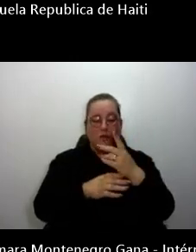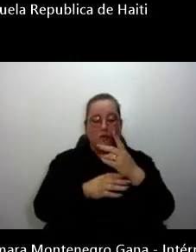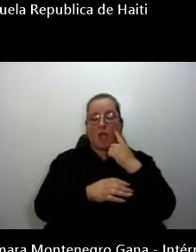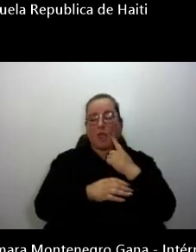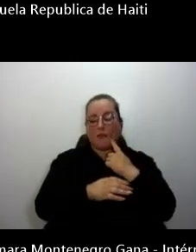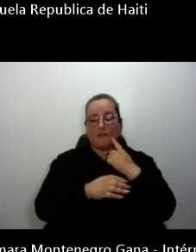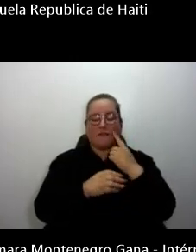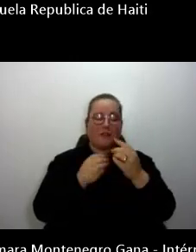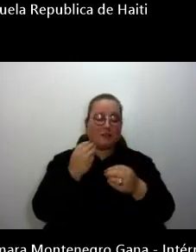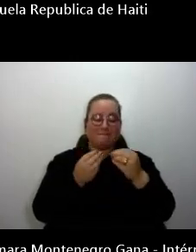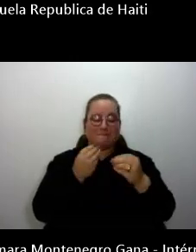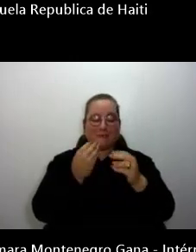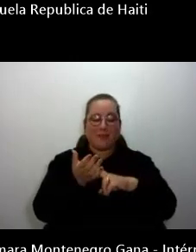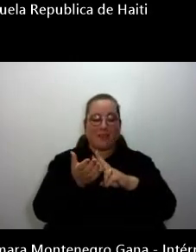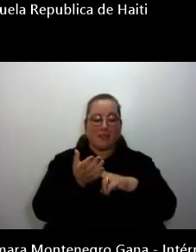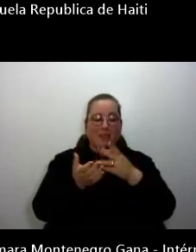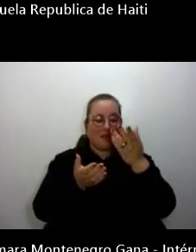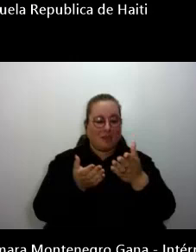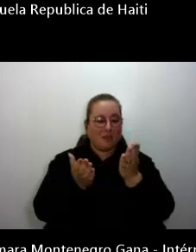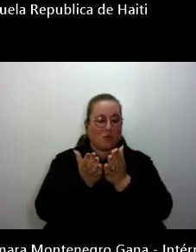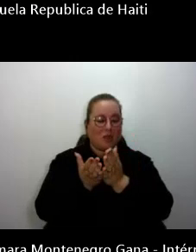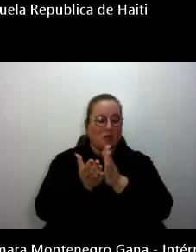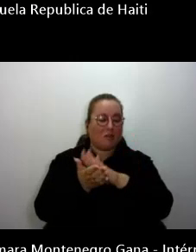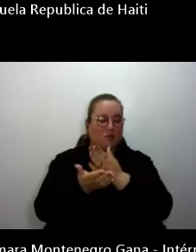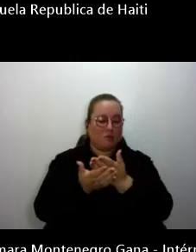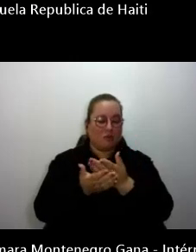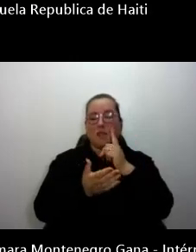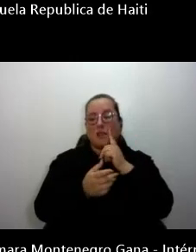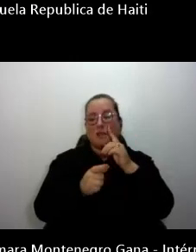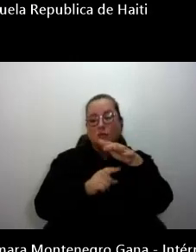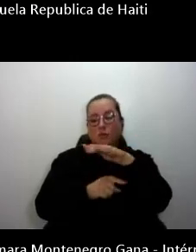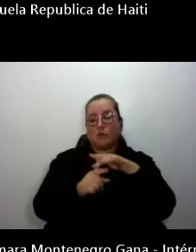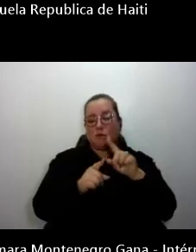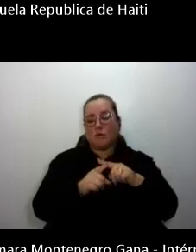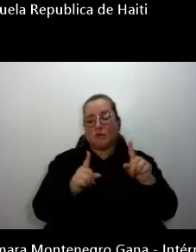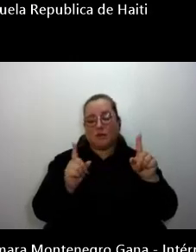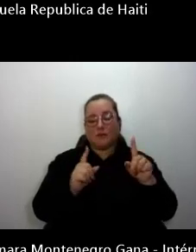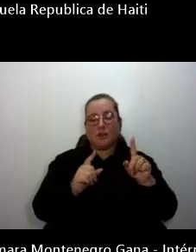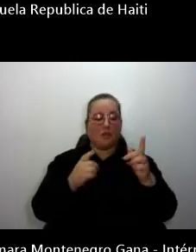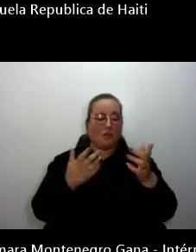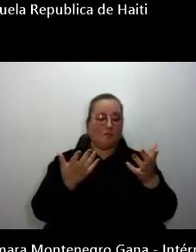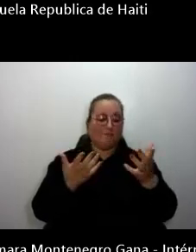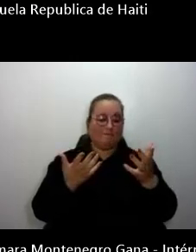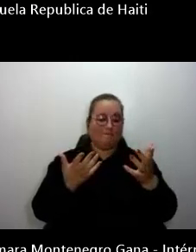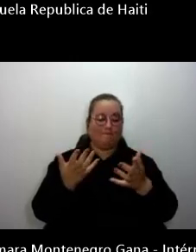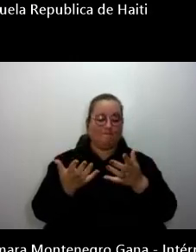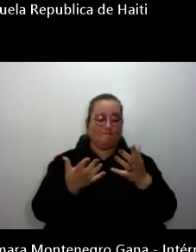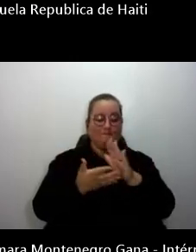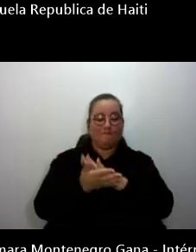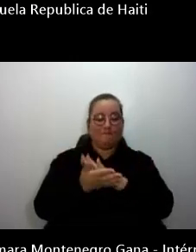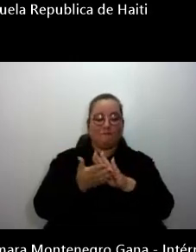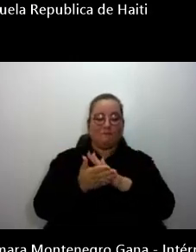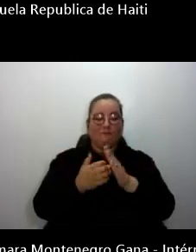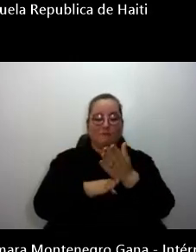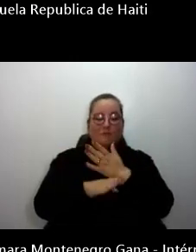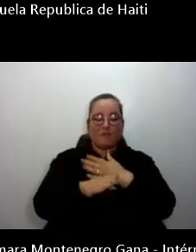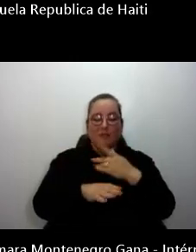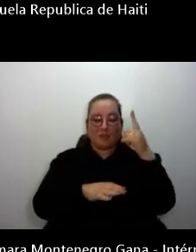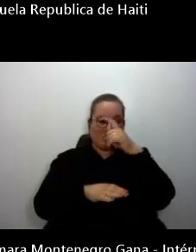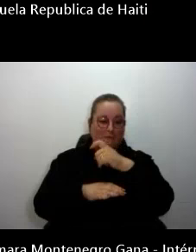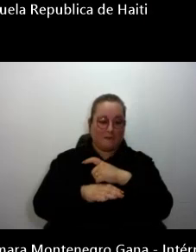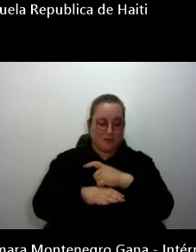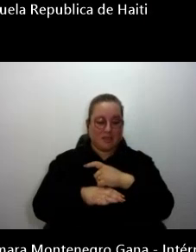a la realidad de nuestros estudiantes. Tenemos distintos casos en los cuales en un principio fue muy complicado el trabajo